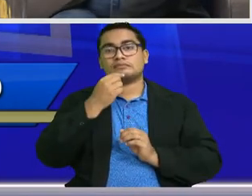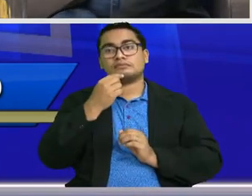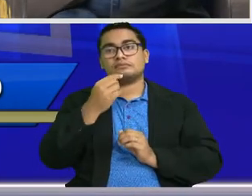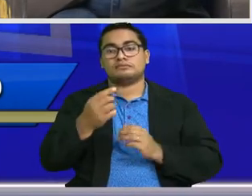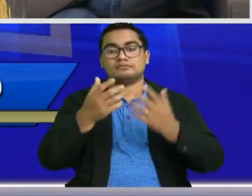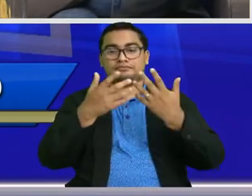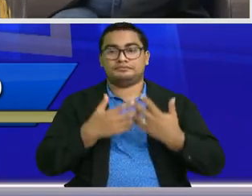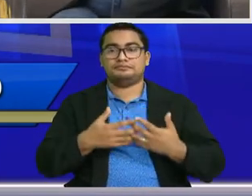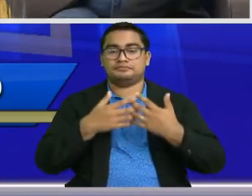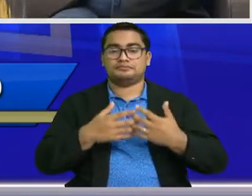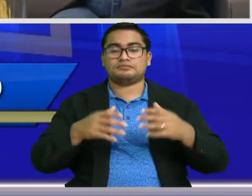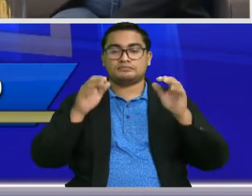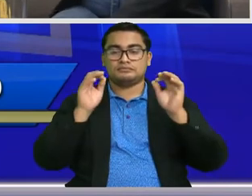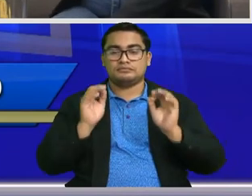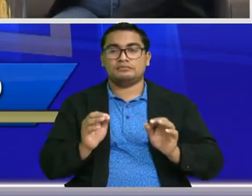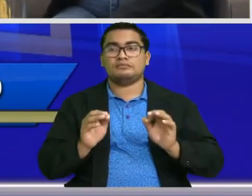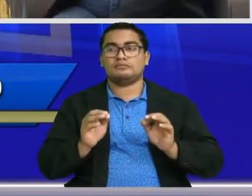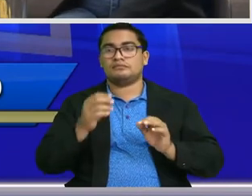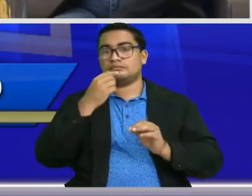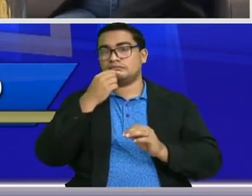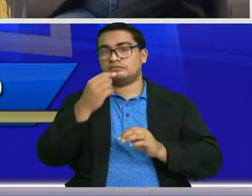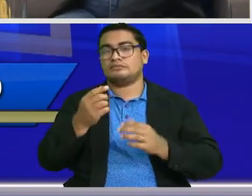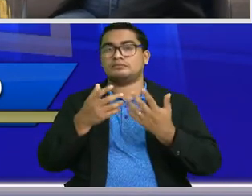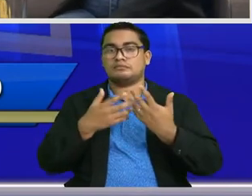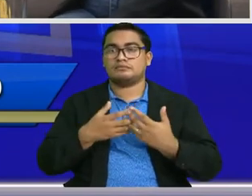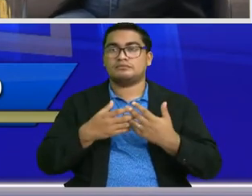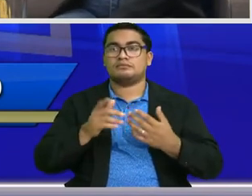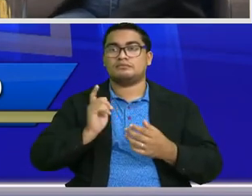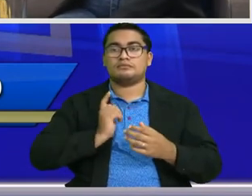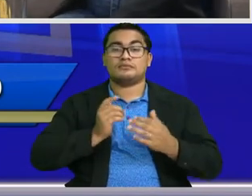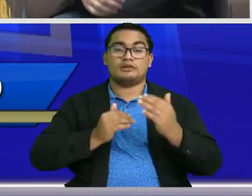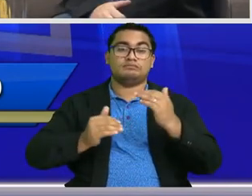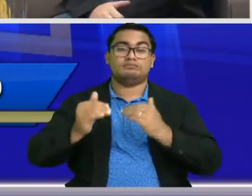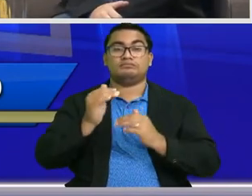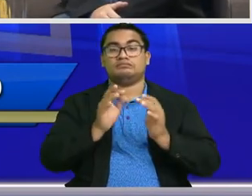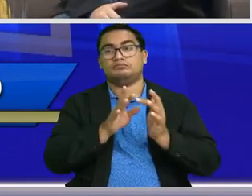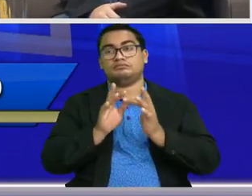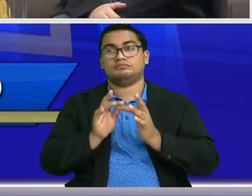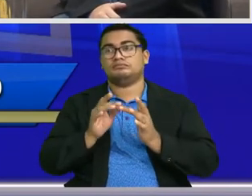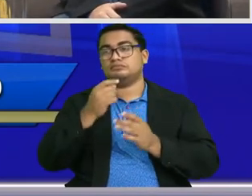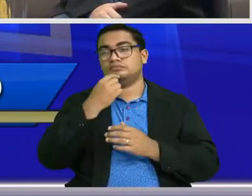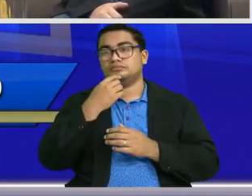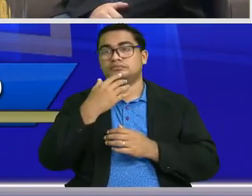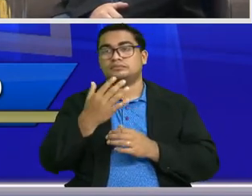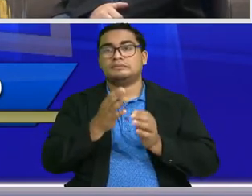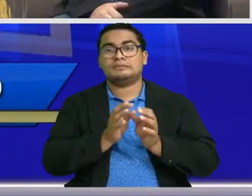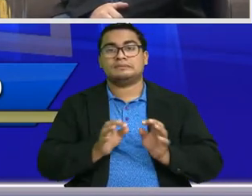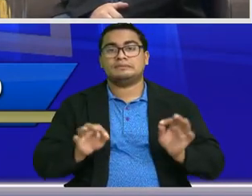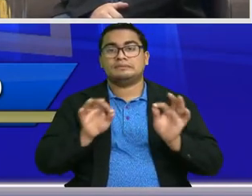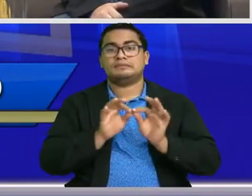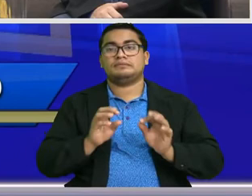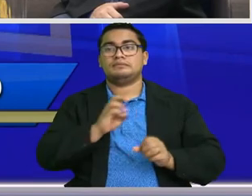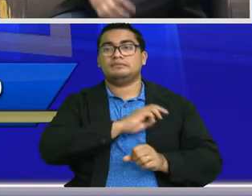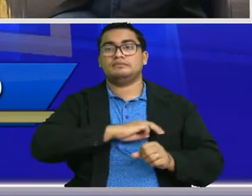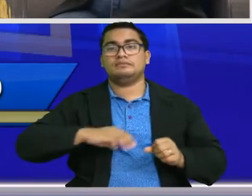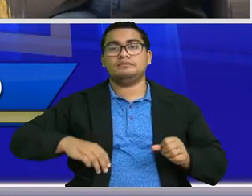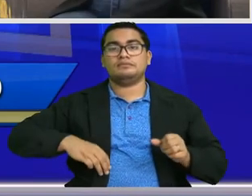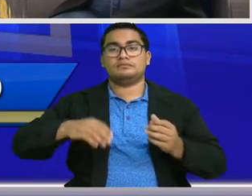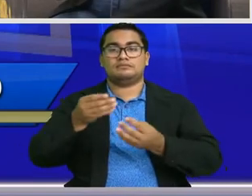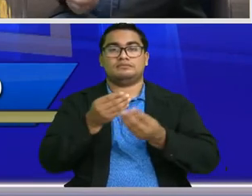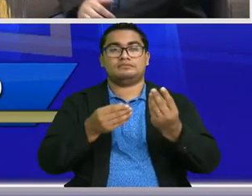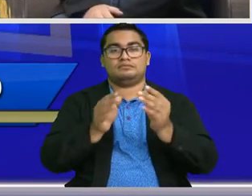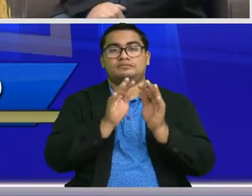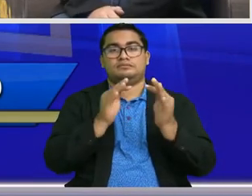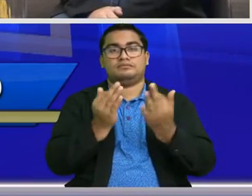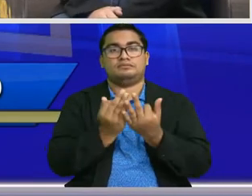empresas formalizadas, como decía Humberto, son empresas que tienen otro nivel, ¿verdad? Claro. Porque de eso se trata. Al final, el Ministerio de Economía Familiar, en conjunto